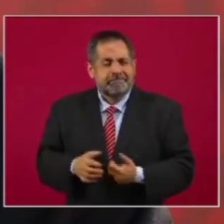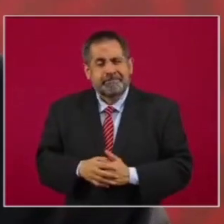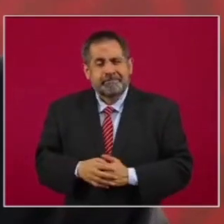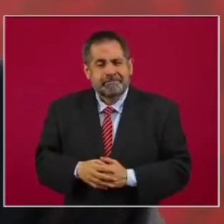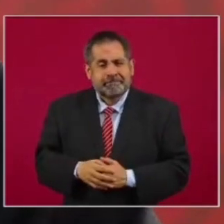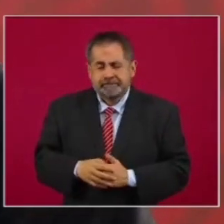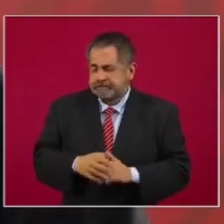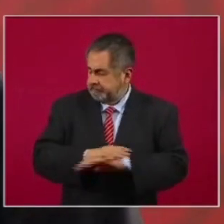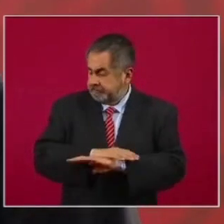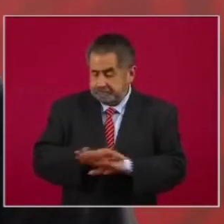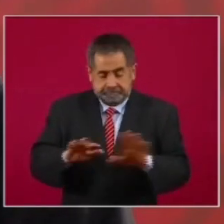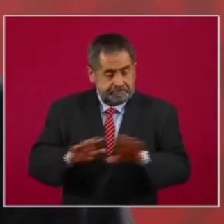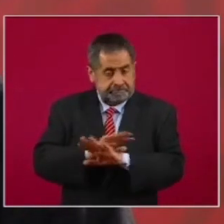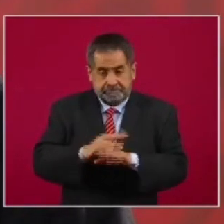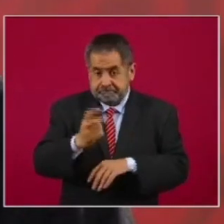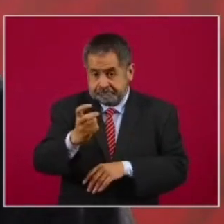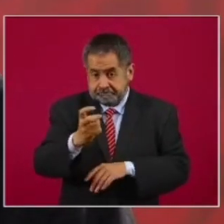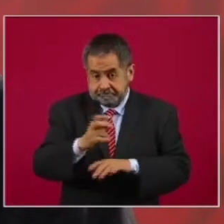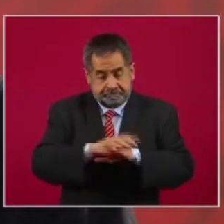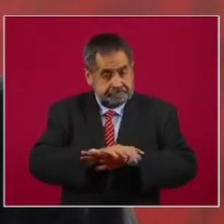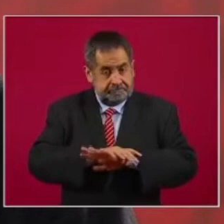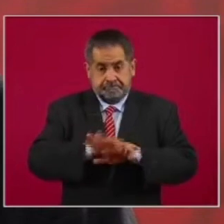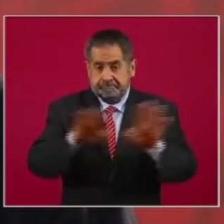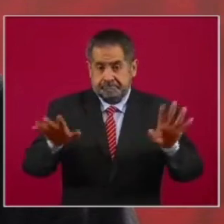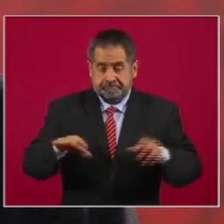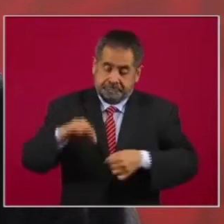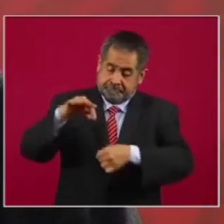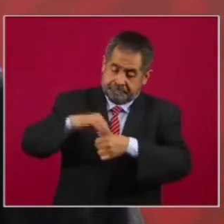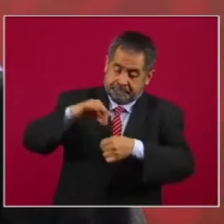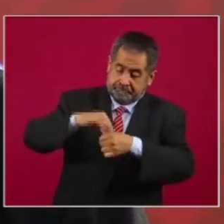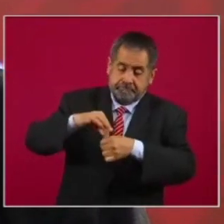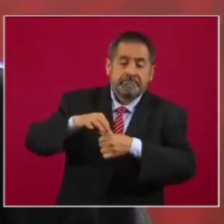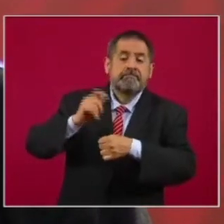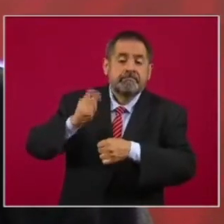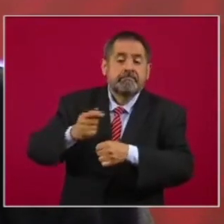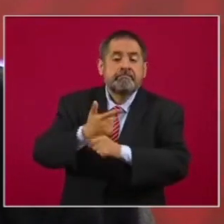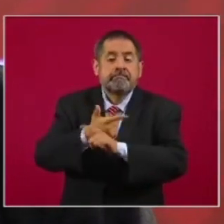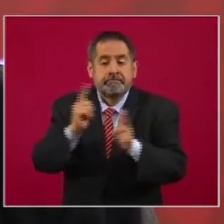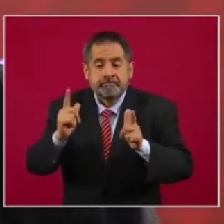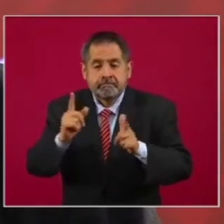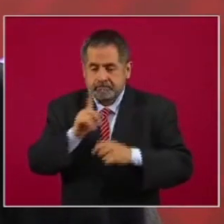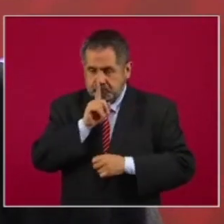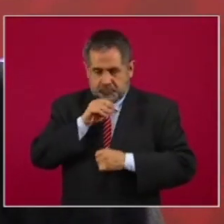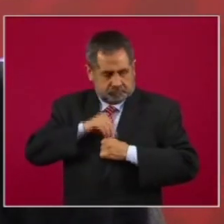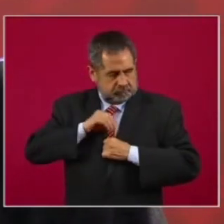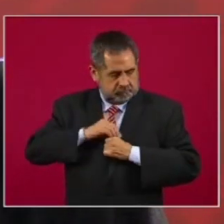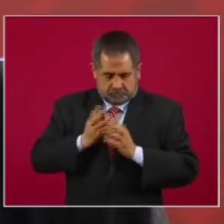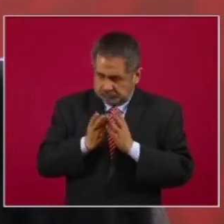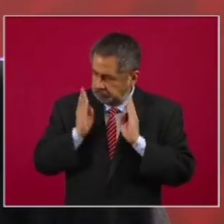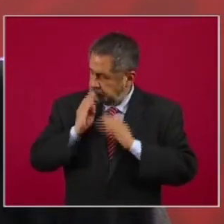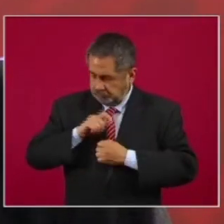Entonces, nada de eso. Voto libre, secreto,